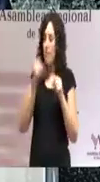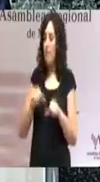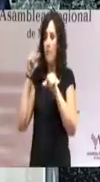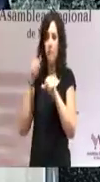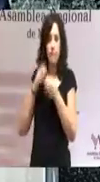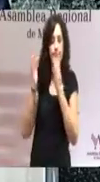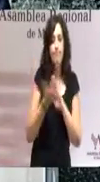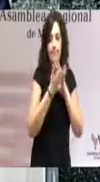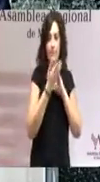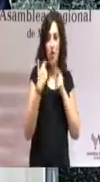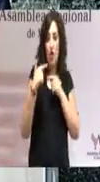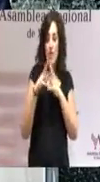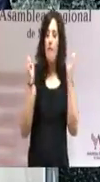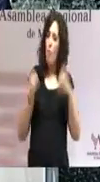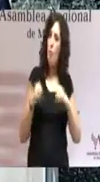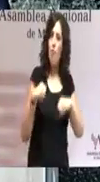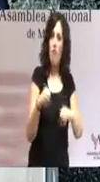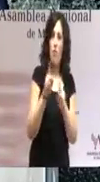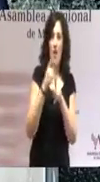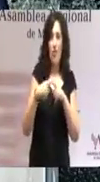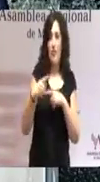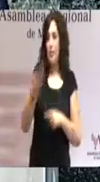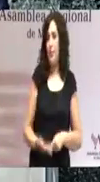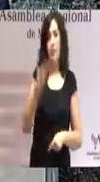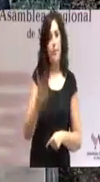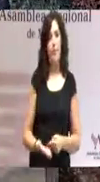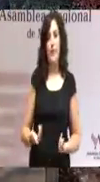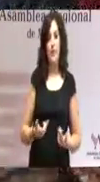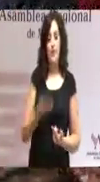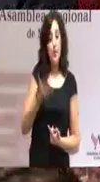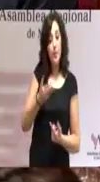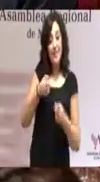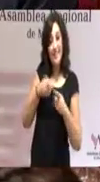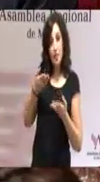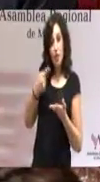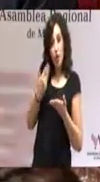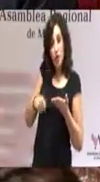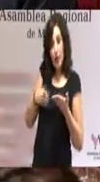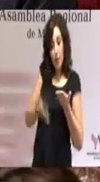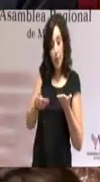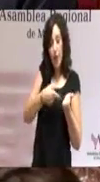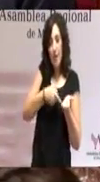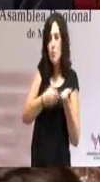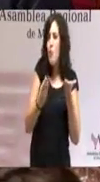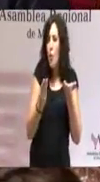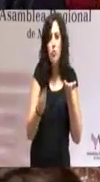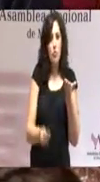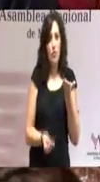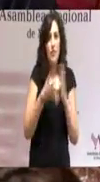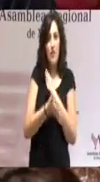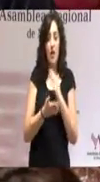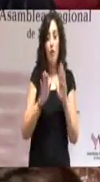y ponernos de acuerdo en lo importante, que es mucho, y es lo que nos está reclamando la calle. La calle no entiende cómo no somos